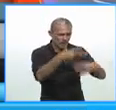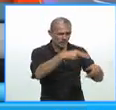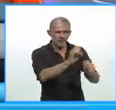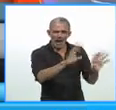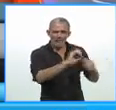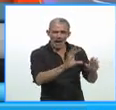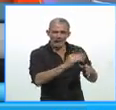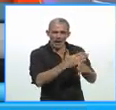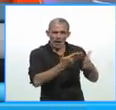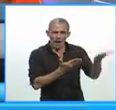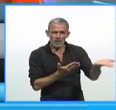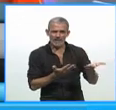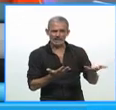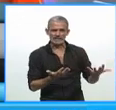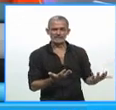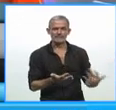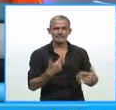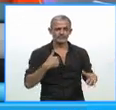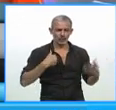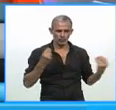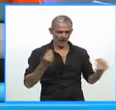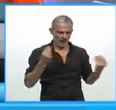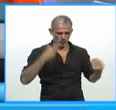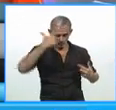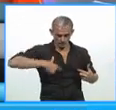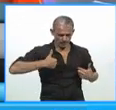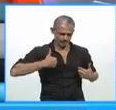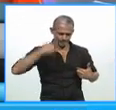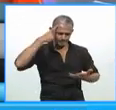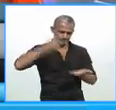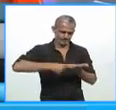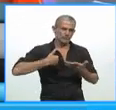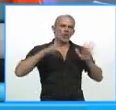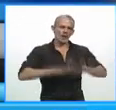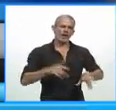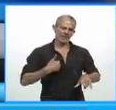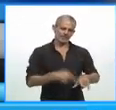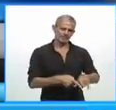mal. Y nada, yo personalmente tomé la decisión de quedarme.